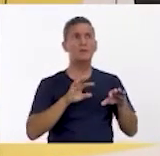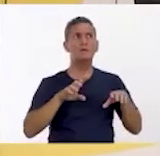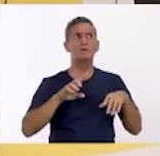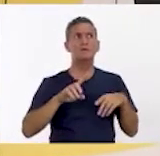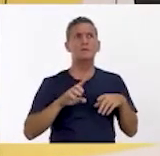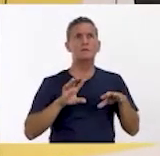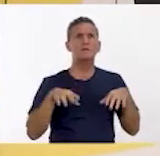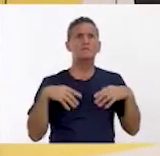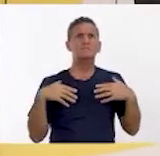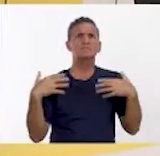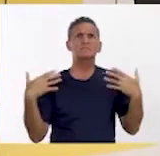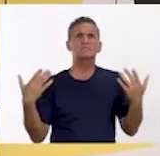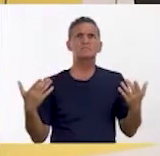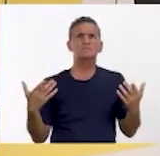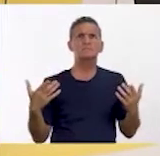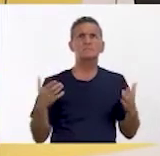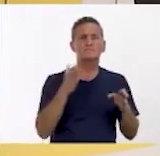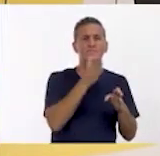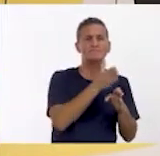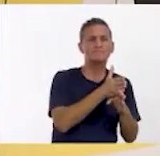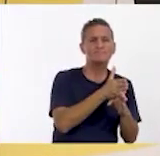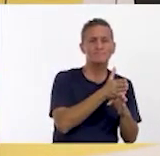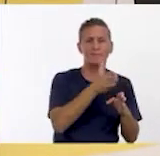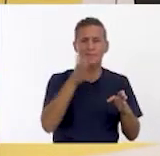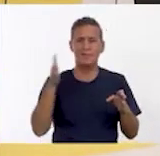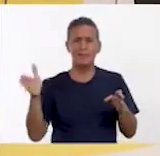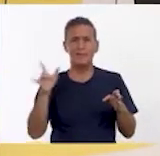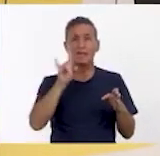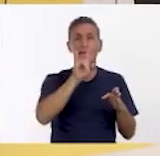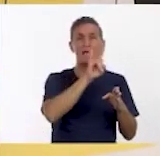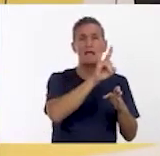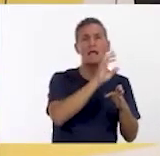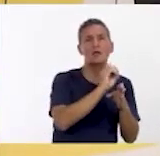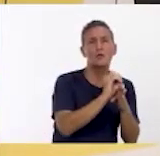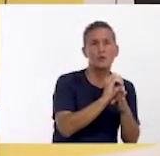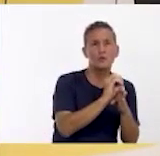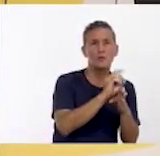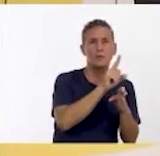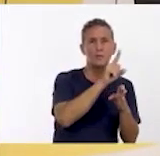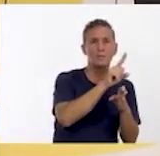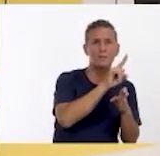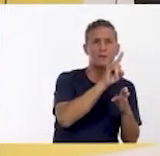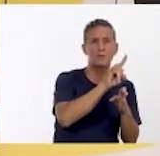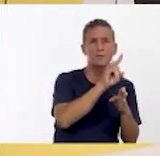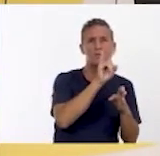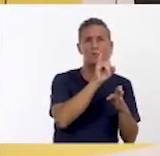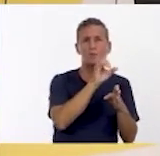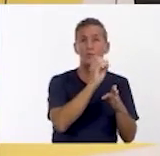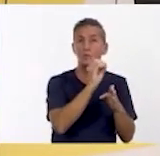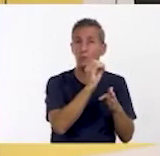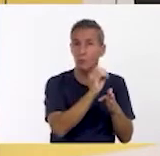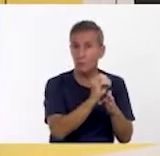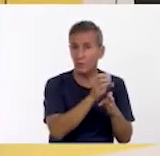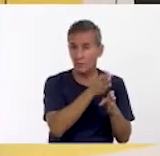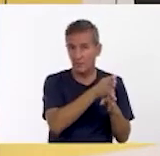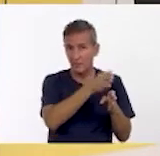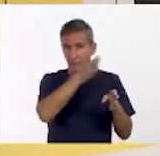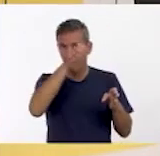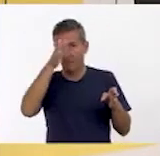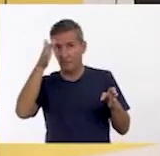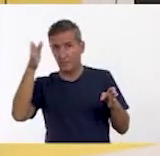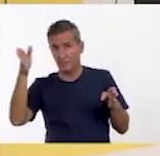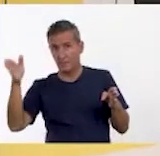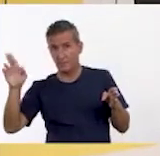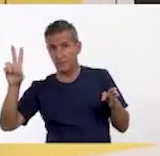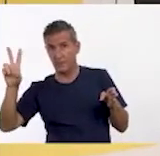89, década del 90? El periodo especial. El periodo especial es digno de hacérselo saber a nuestros estudiantes. ¿Por qué? Y ahí